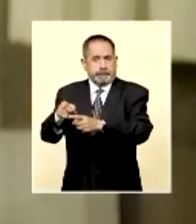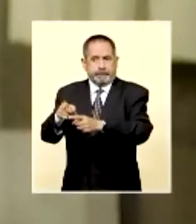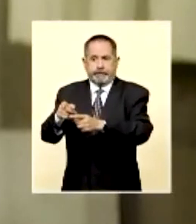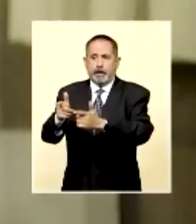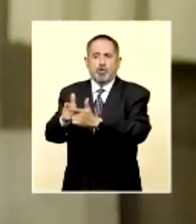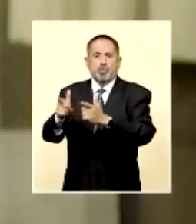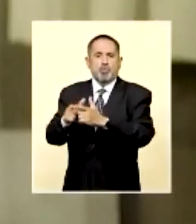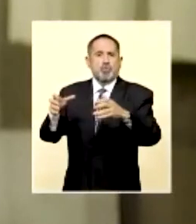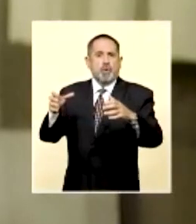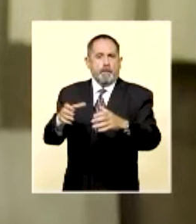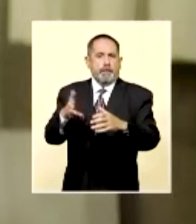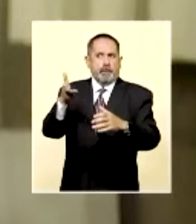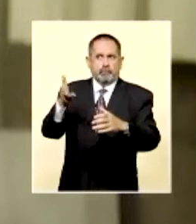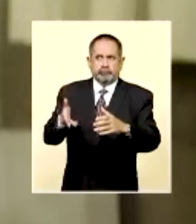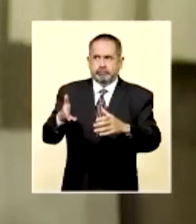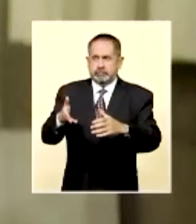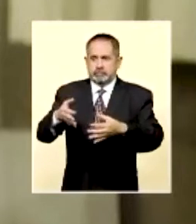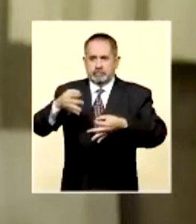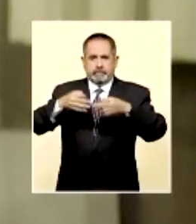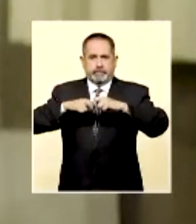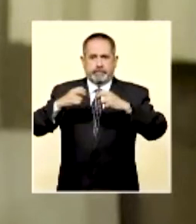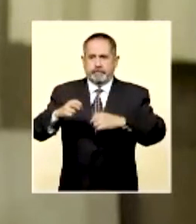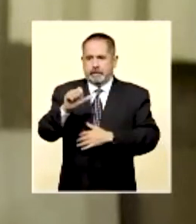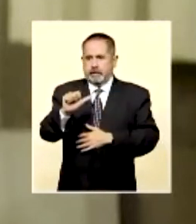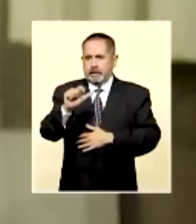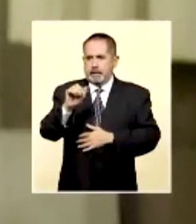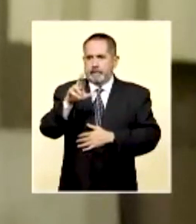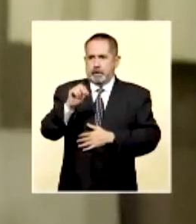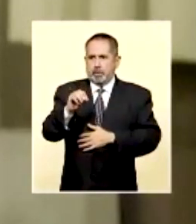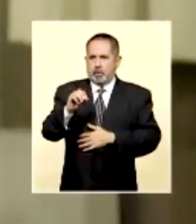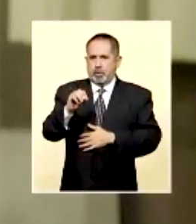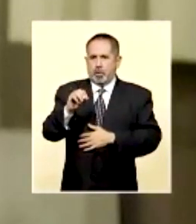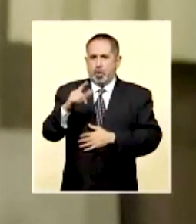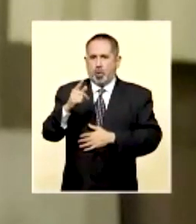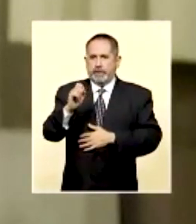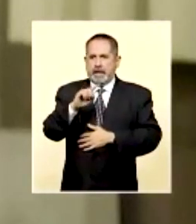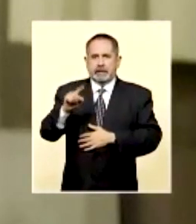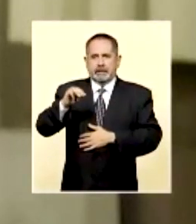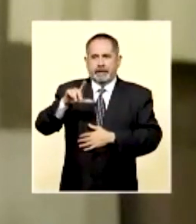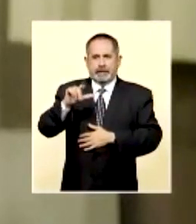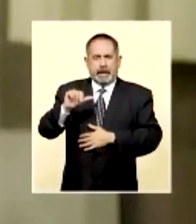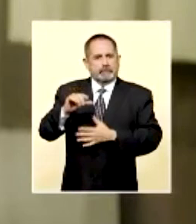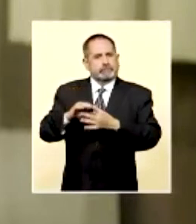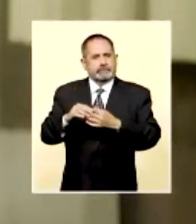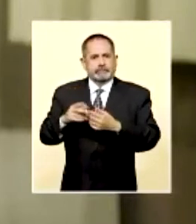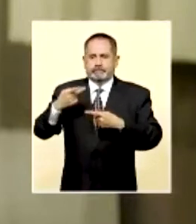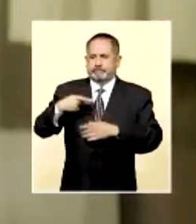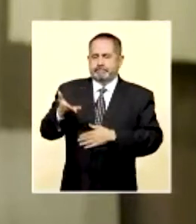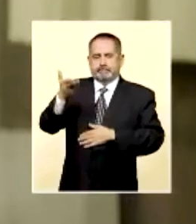y también la ponencia del ministro Alfredo Gutiérrez Ortiz Mena y su personal, entre